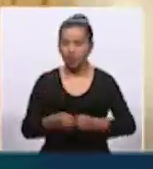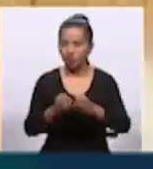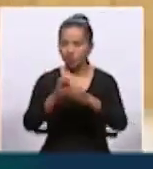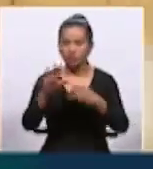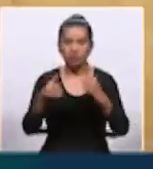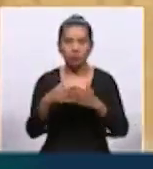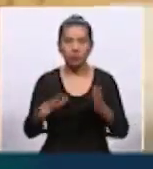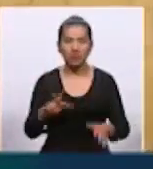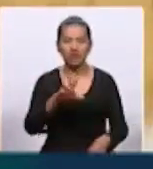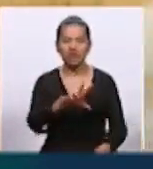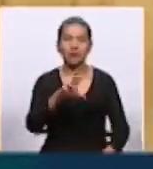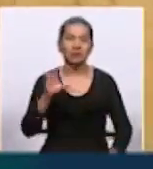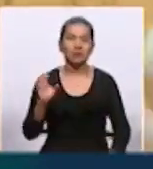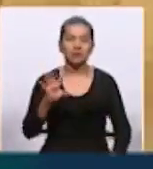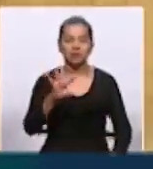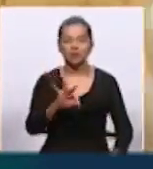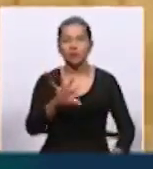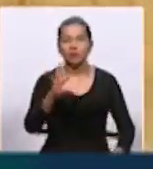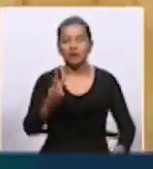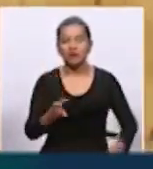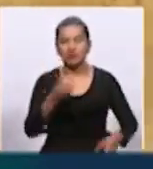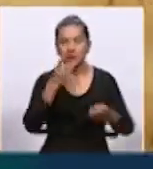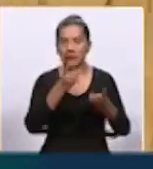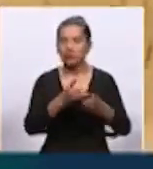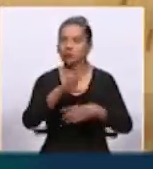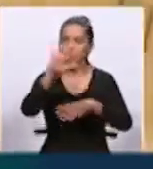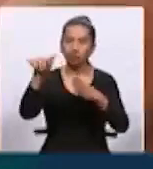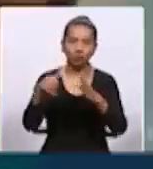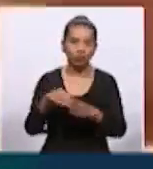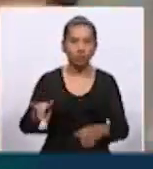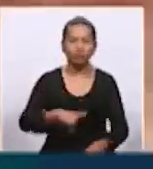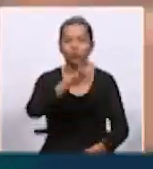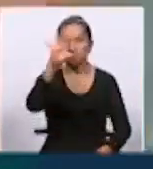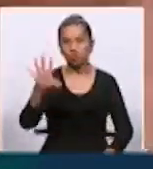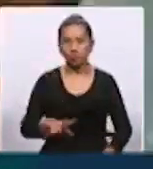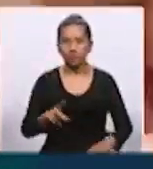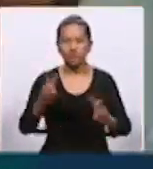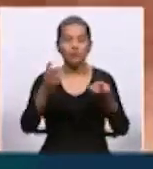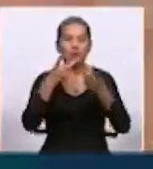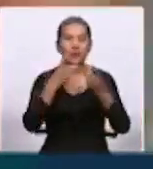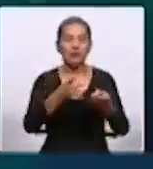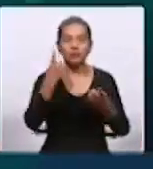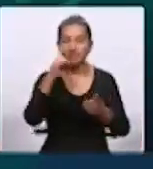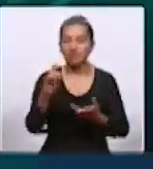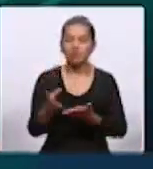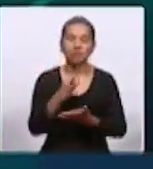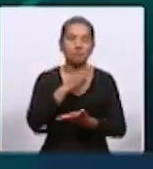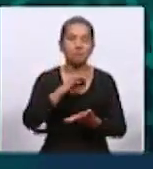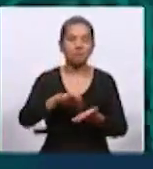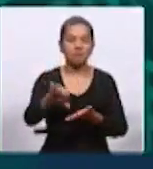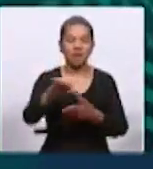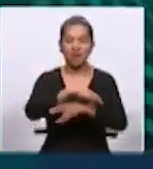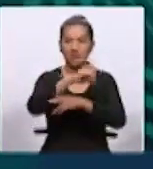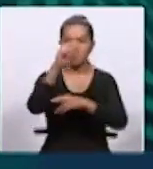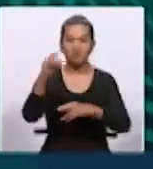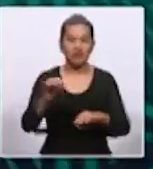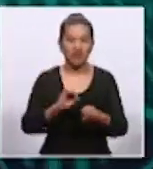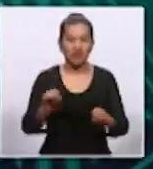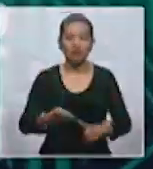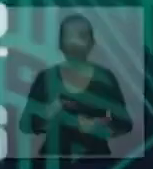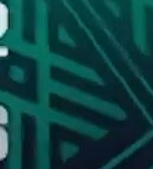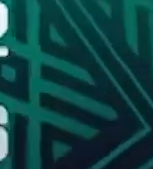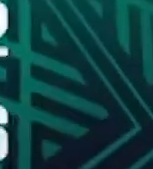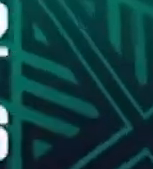como 396 denuncias a nivel nacional, ¿no? Las denuncias por no pago de aguinaldo se han dado principalmente en el departamento de La Paz, donde